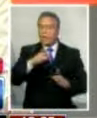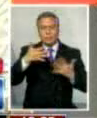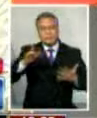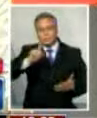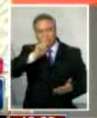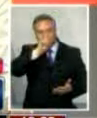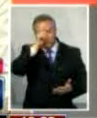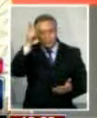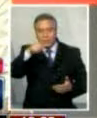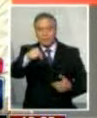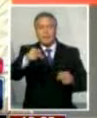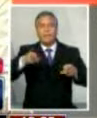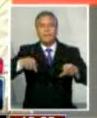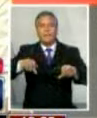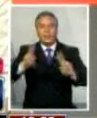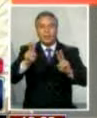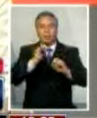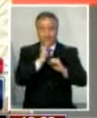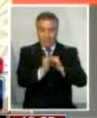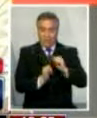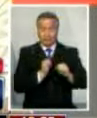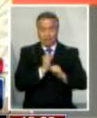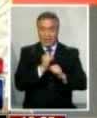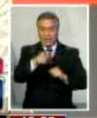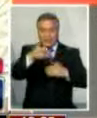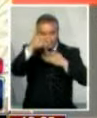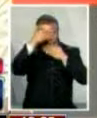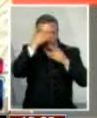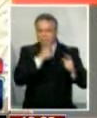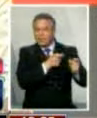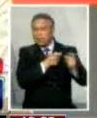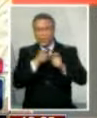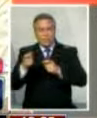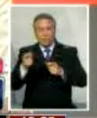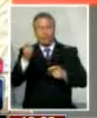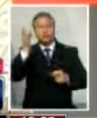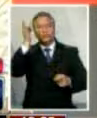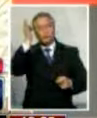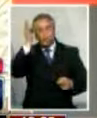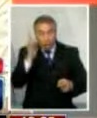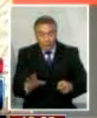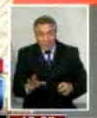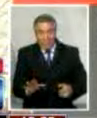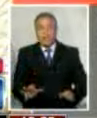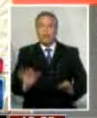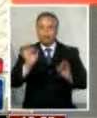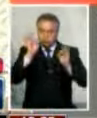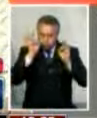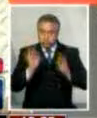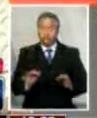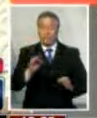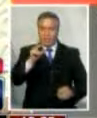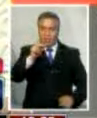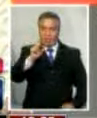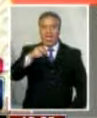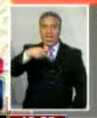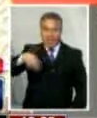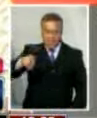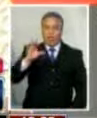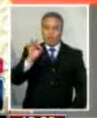en el derecho internacional terrorismo solamente se aplica cuando hay efectivamente un daño grave a la